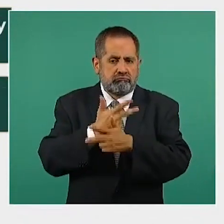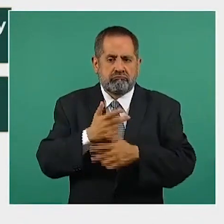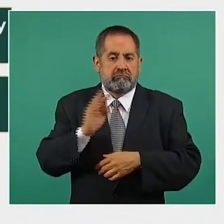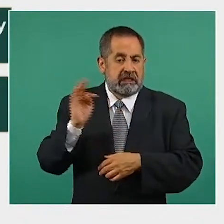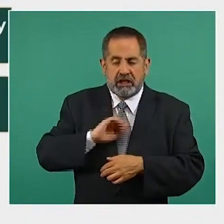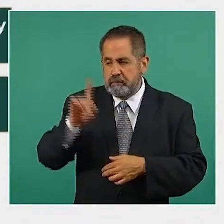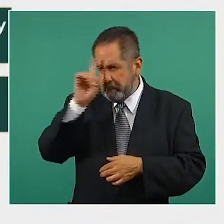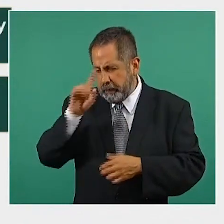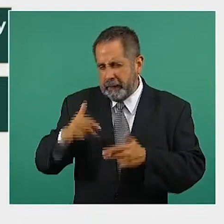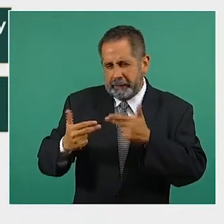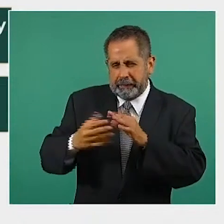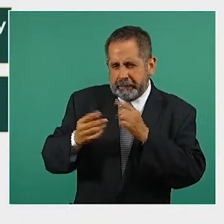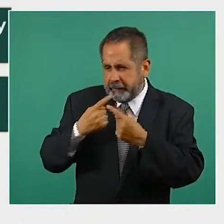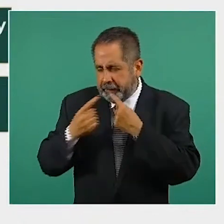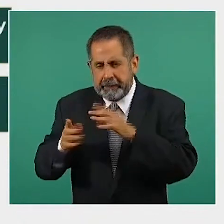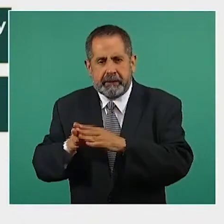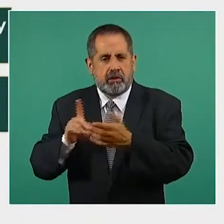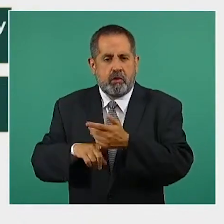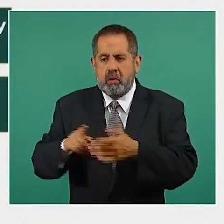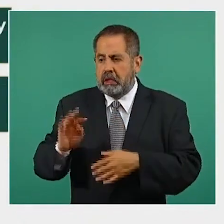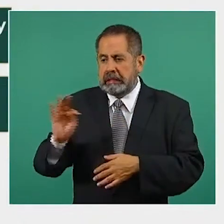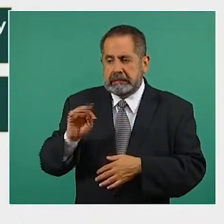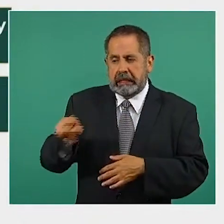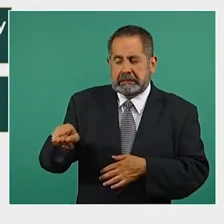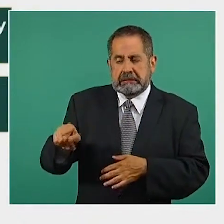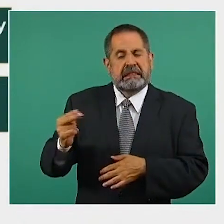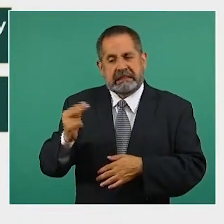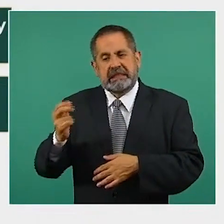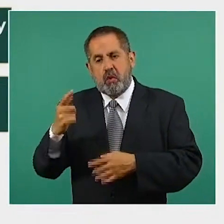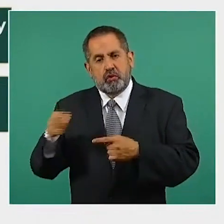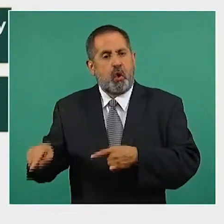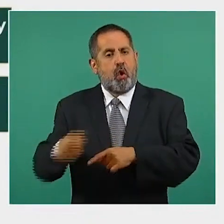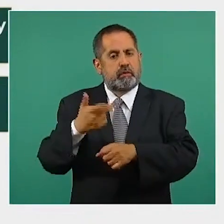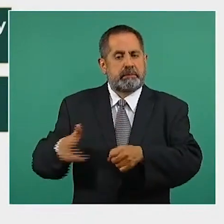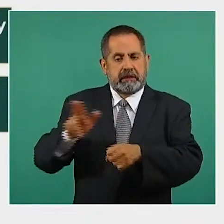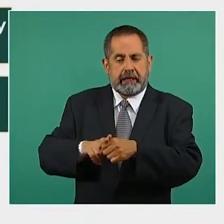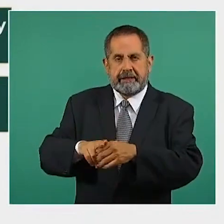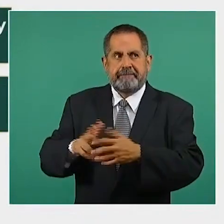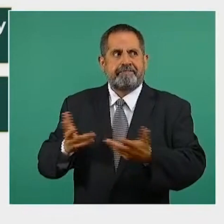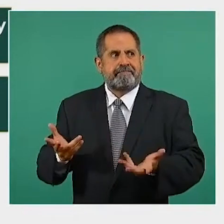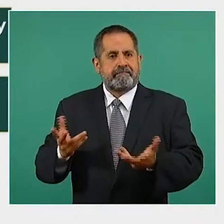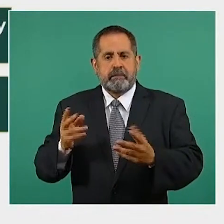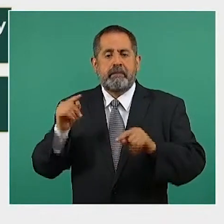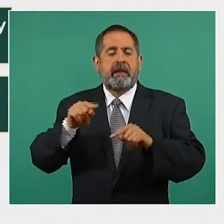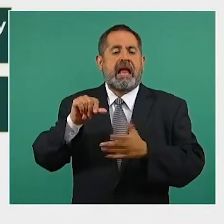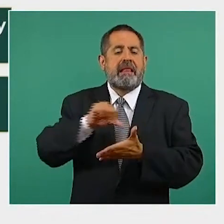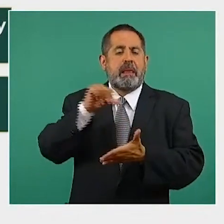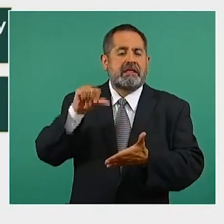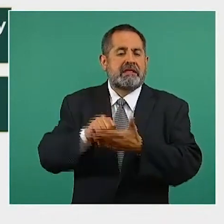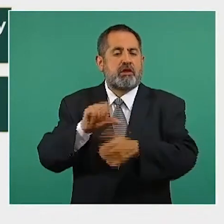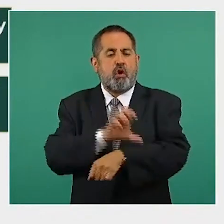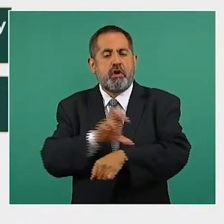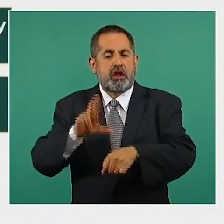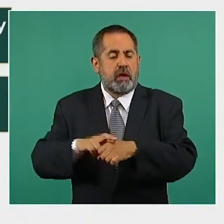la referencia y contrarreferencia de pacientes ambulatorios que requieren hospitalización, y se propone la creación de un centro coordinador de urgencias